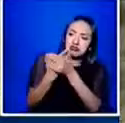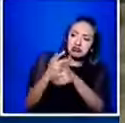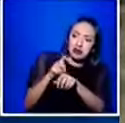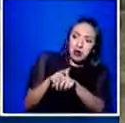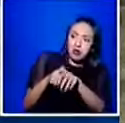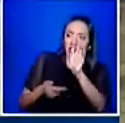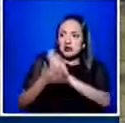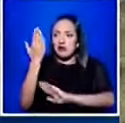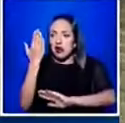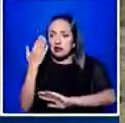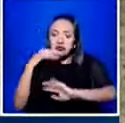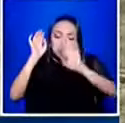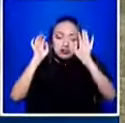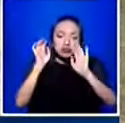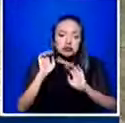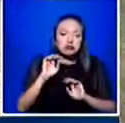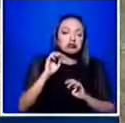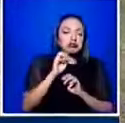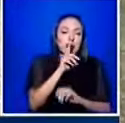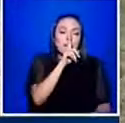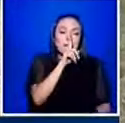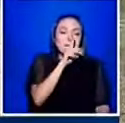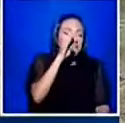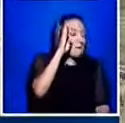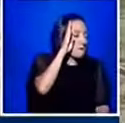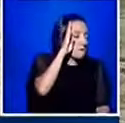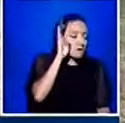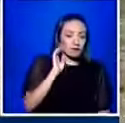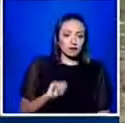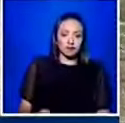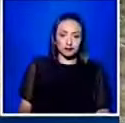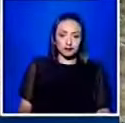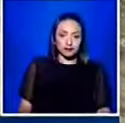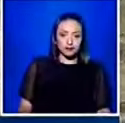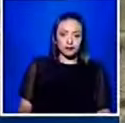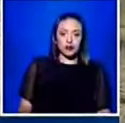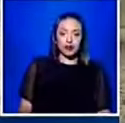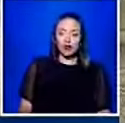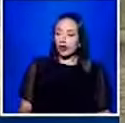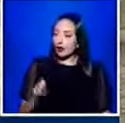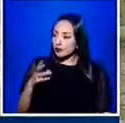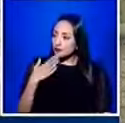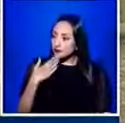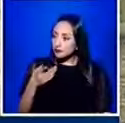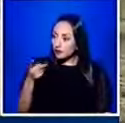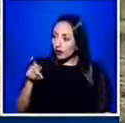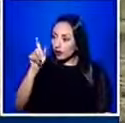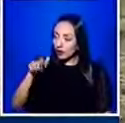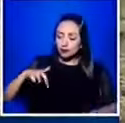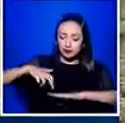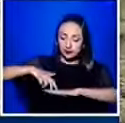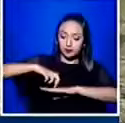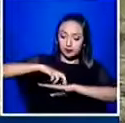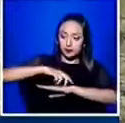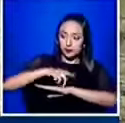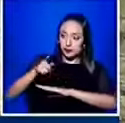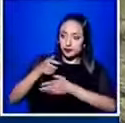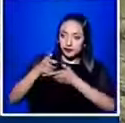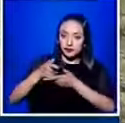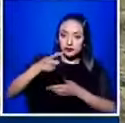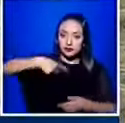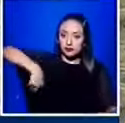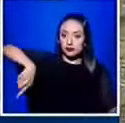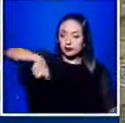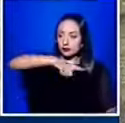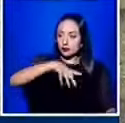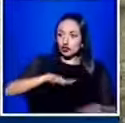a la hora que quieren y nadie hace nada. Muy amable, muchísimas gracias, mi vecino. Es el vecino que también está ayudando a la seguridad